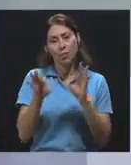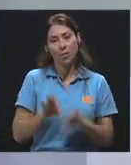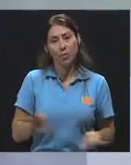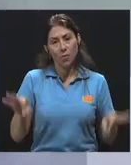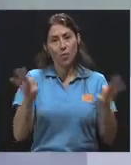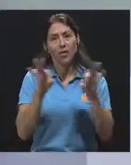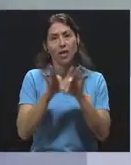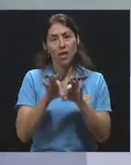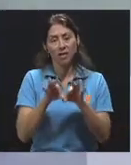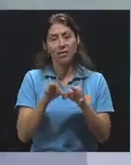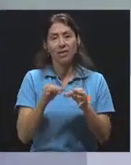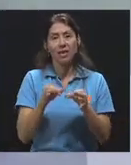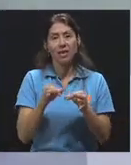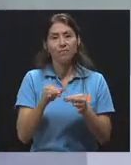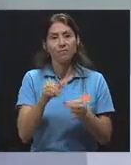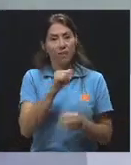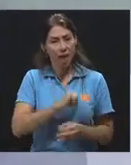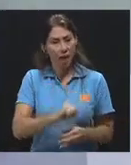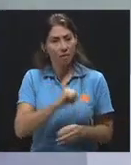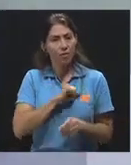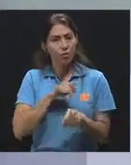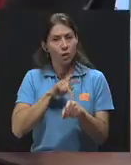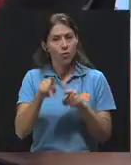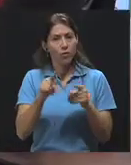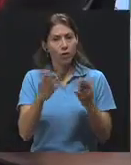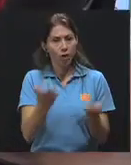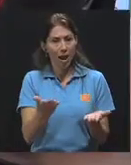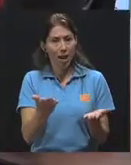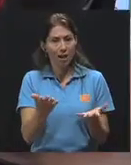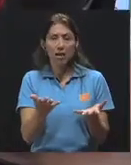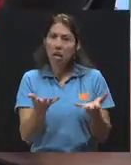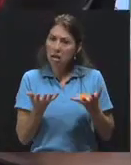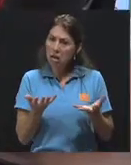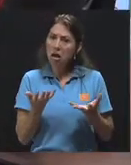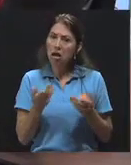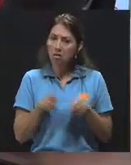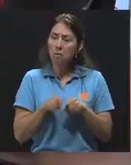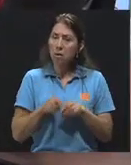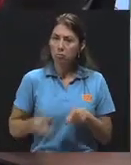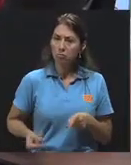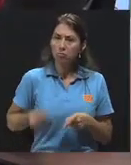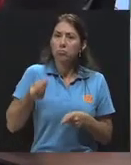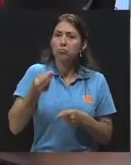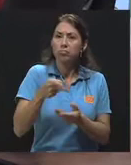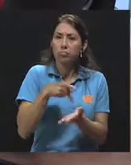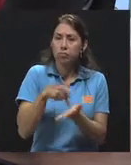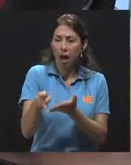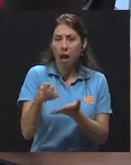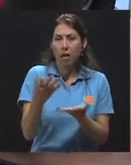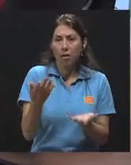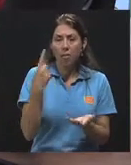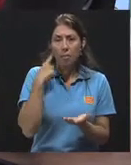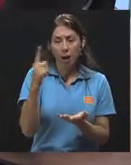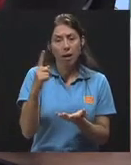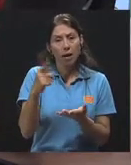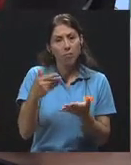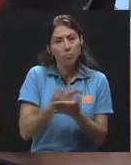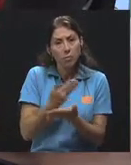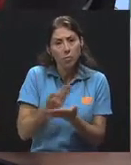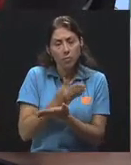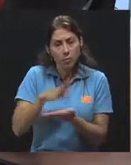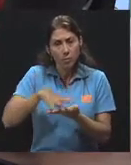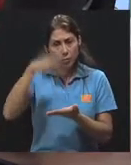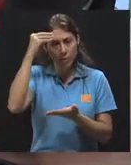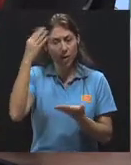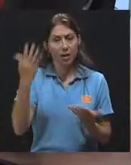muy importante esa actitud del profesional de que esté dispuesto a invertir parte de lo que de lo que recibe por su